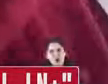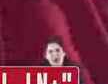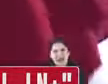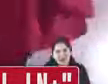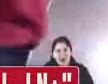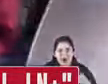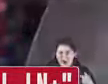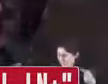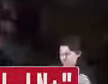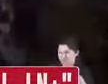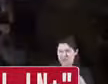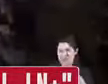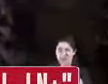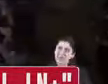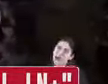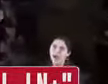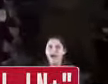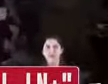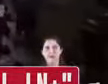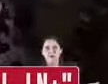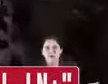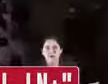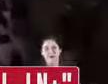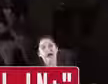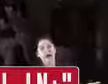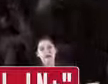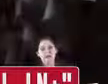que vamos vamos